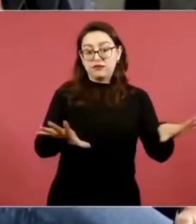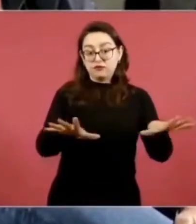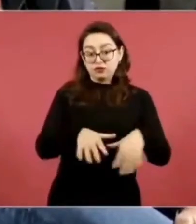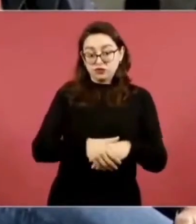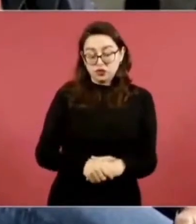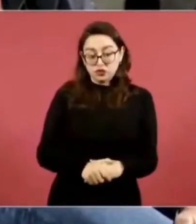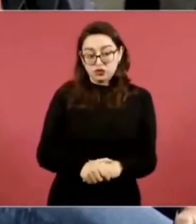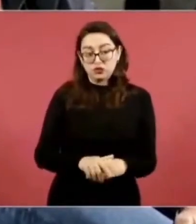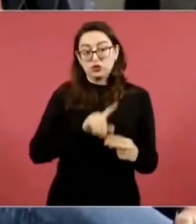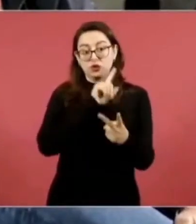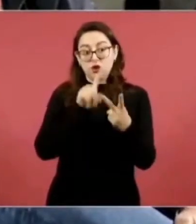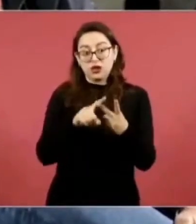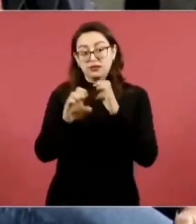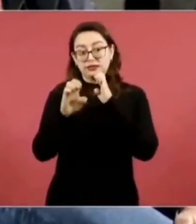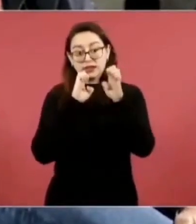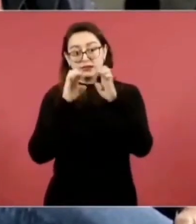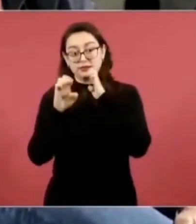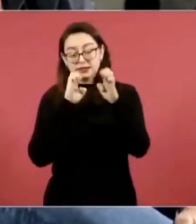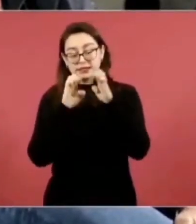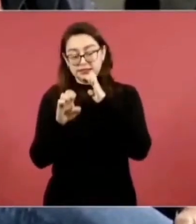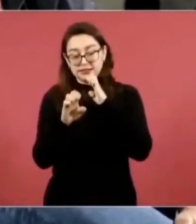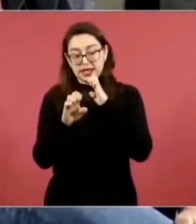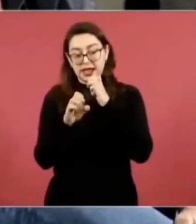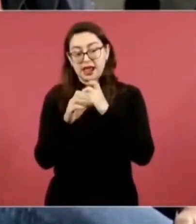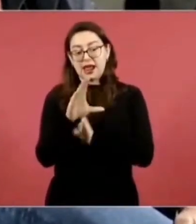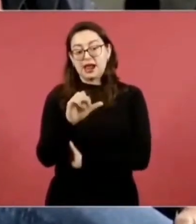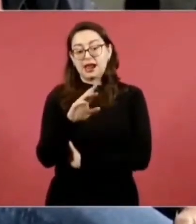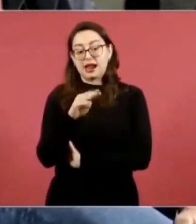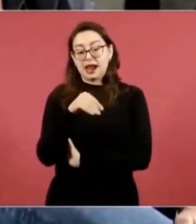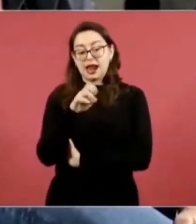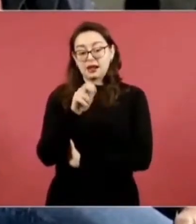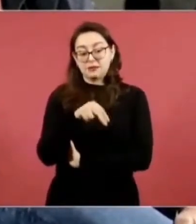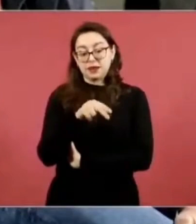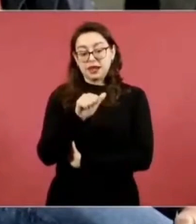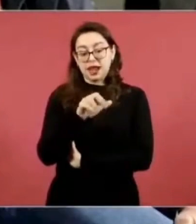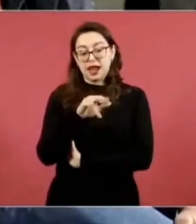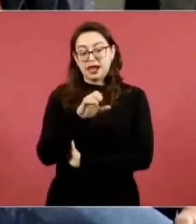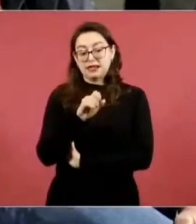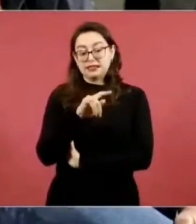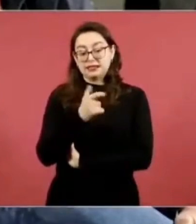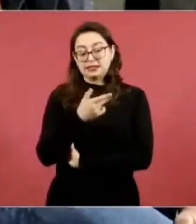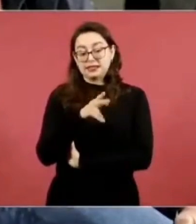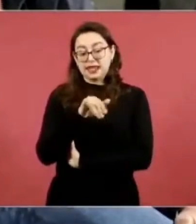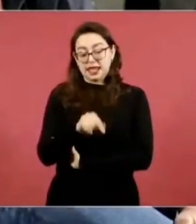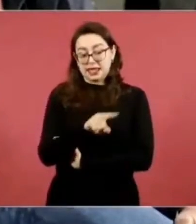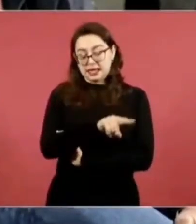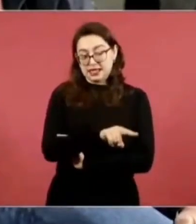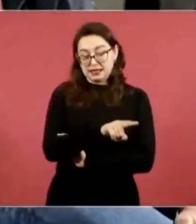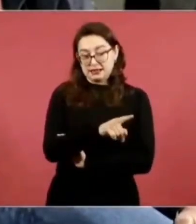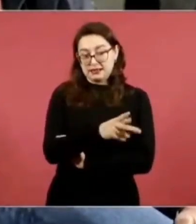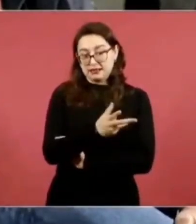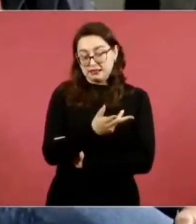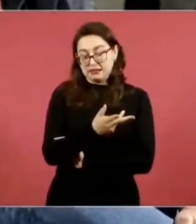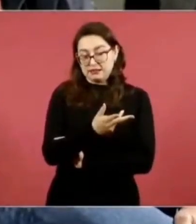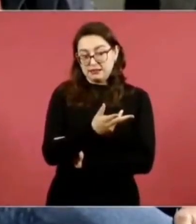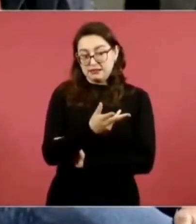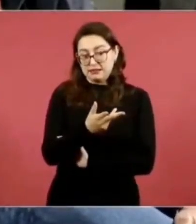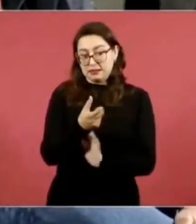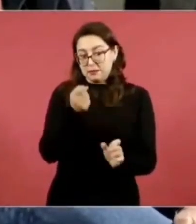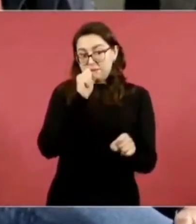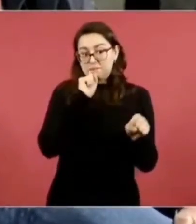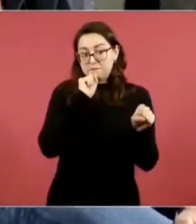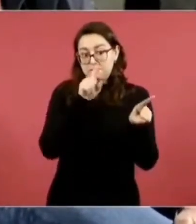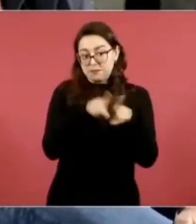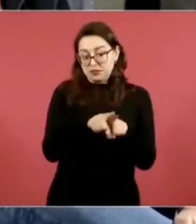una entrevista a Carmen Aristegui el mismo día que salió. ¿No? Usted mismo lo comentó acá en la